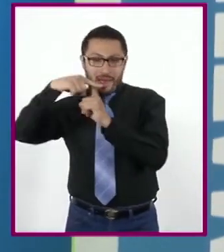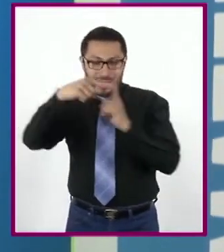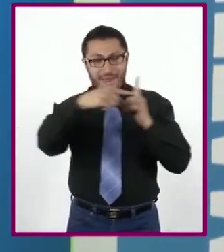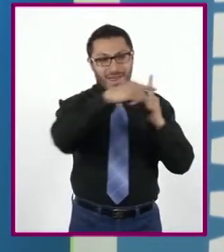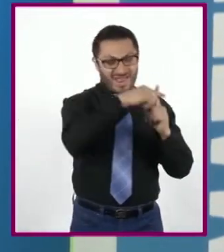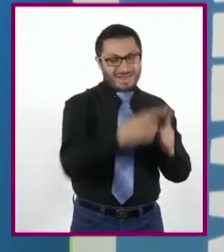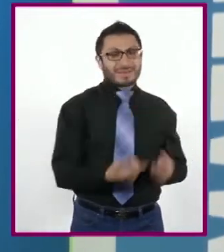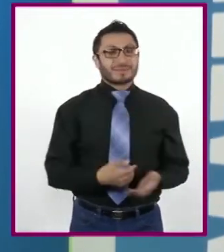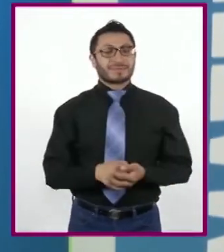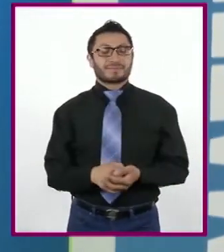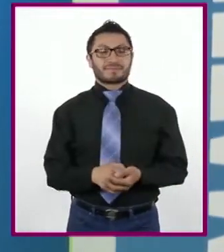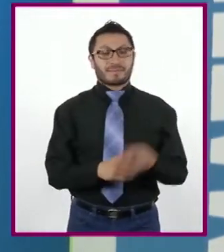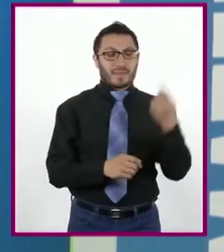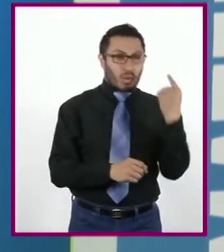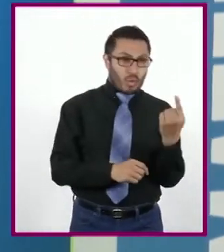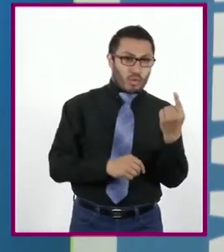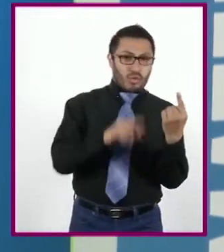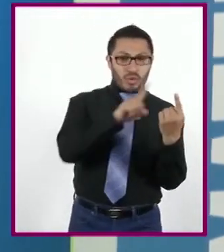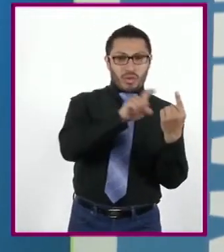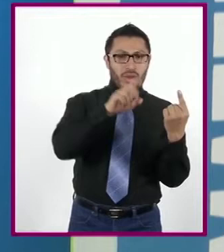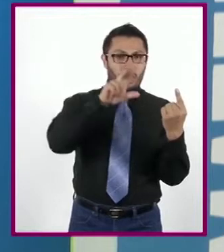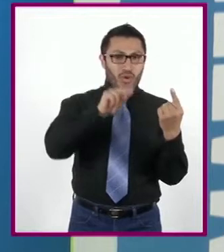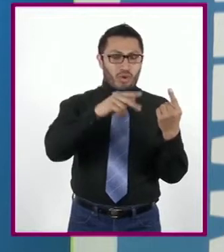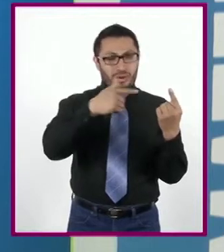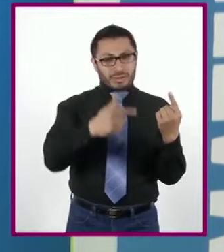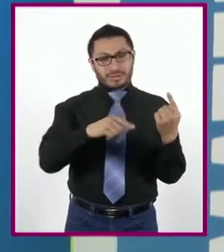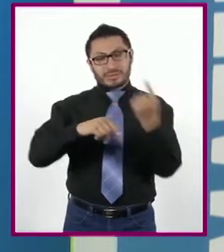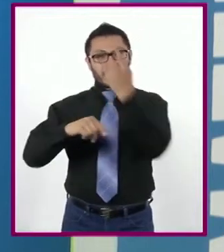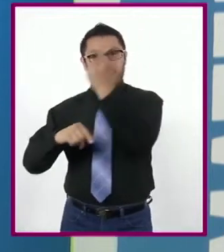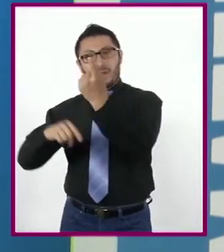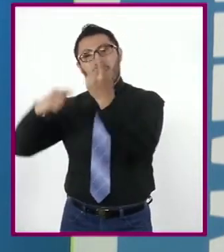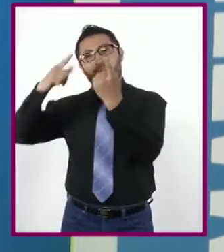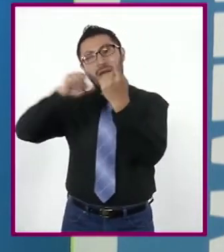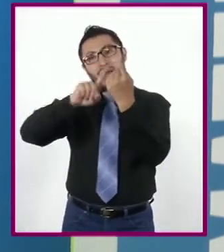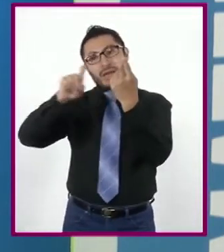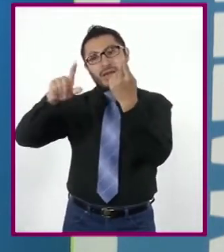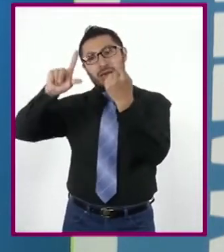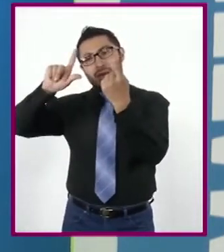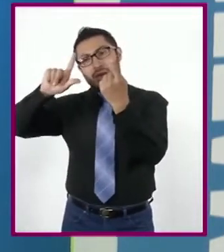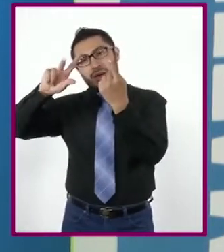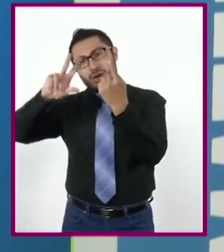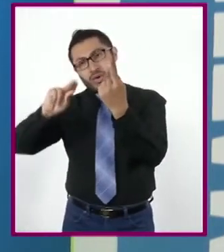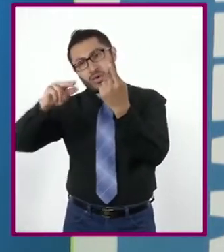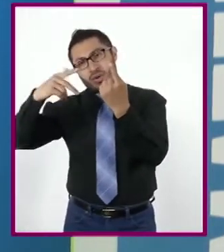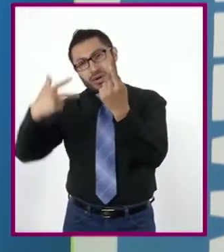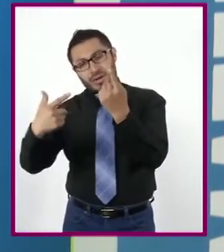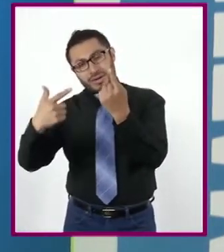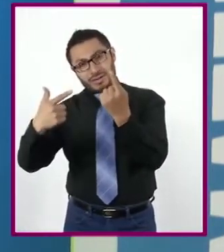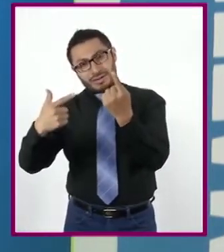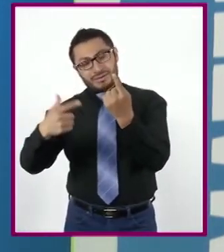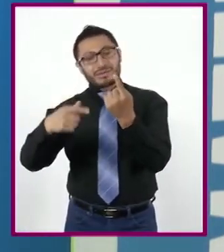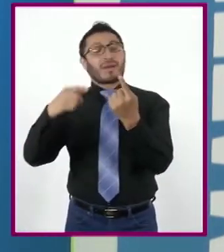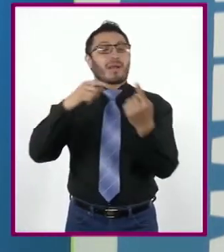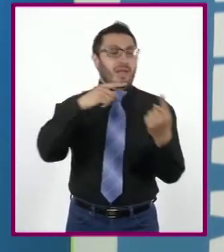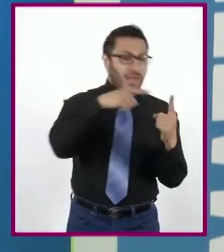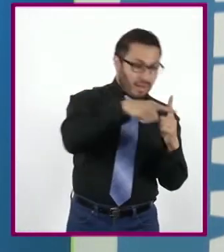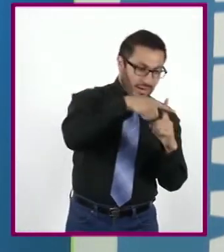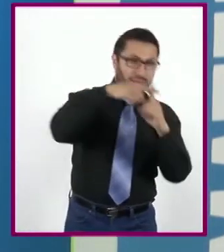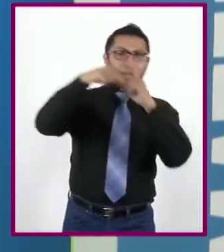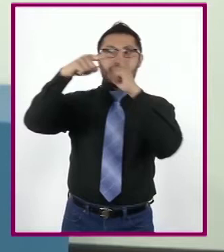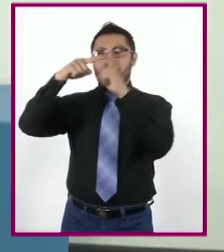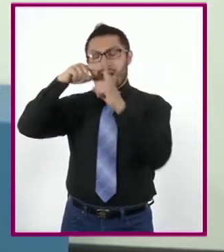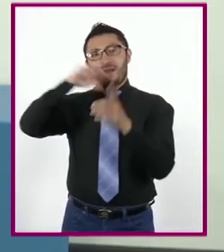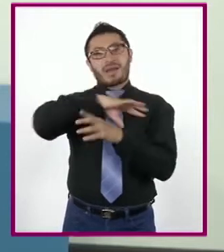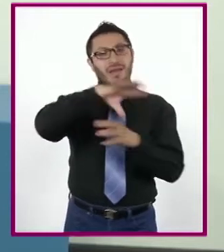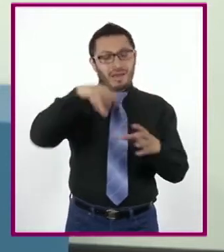es 180 grados, como lo vimos la sesión pasada, entonces de 2 triángulos son 360